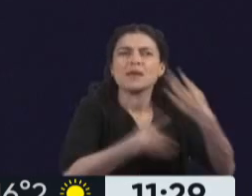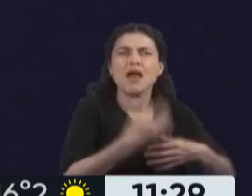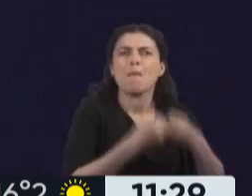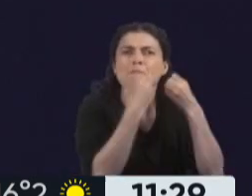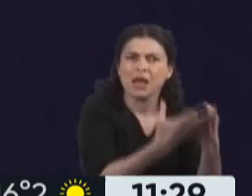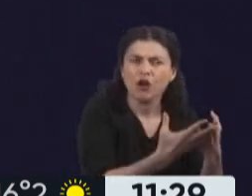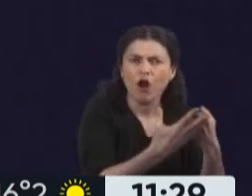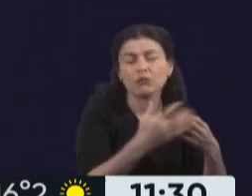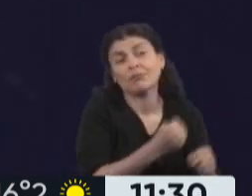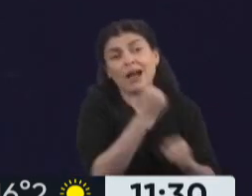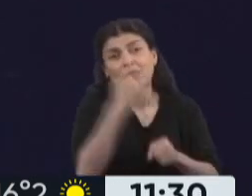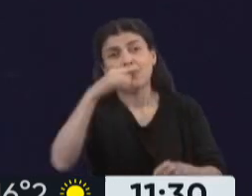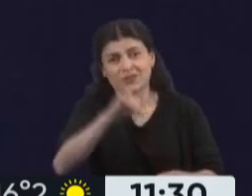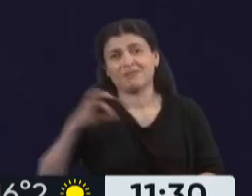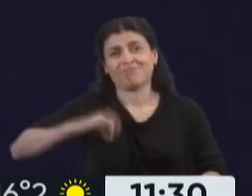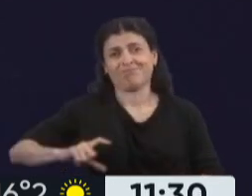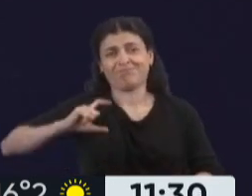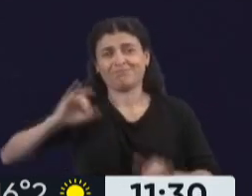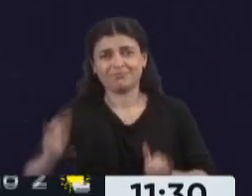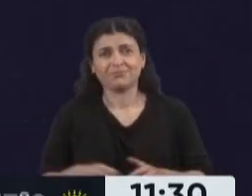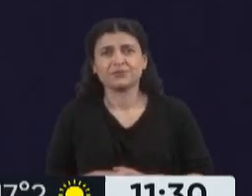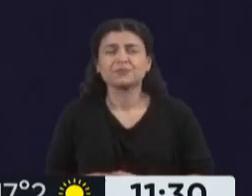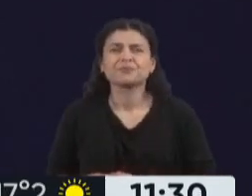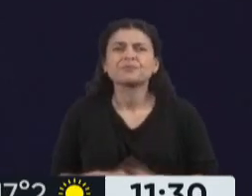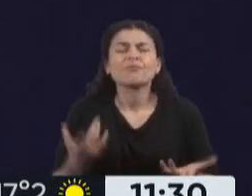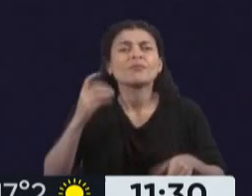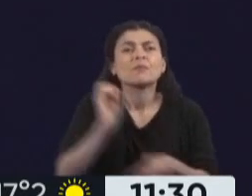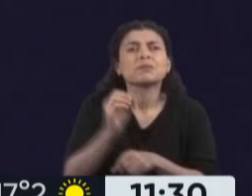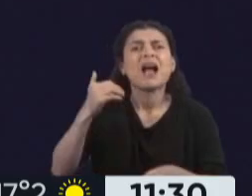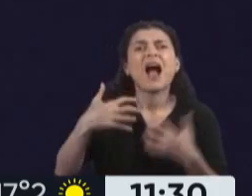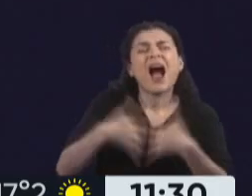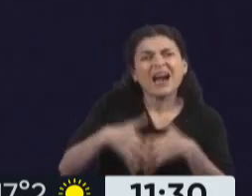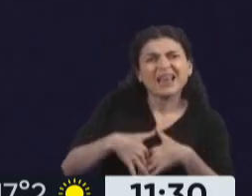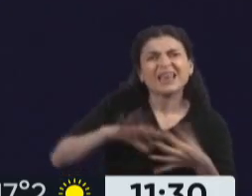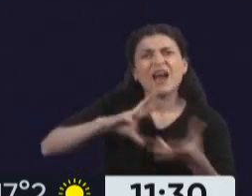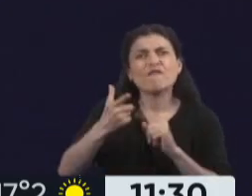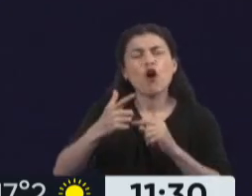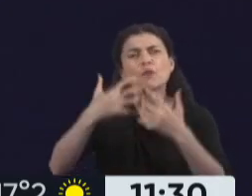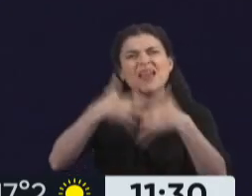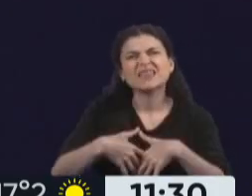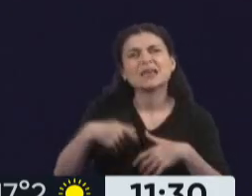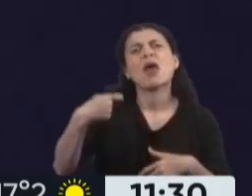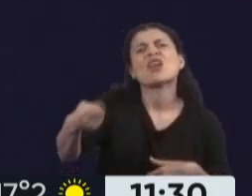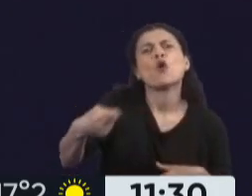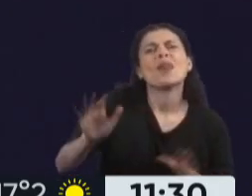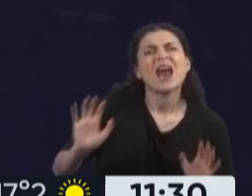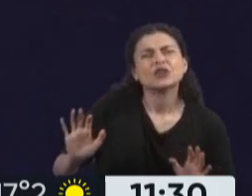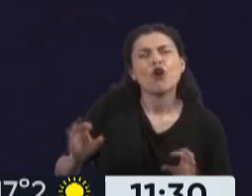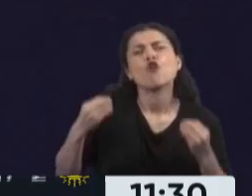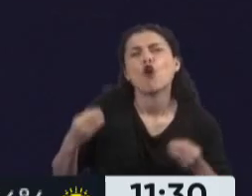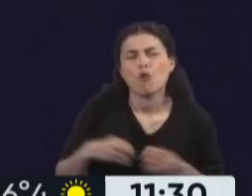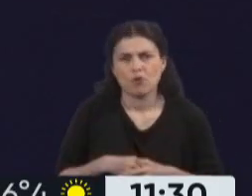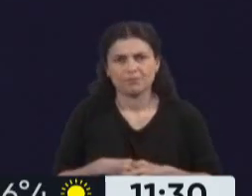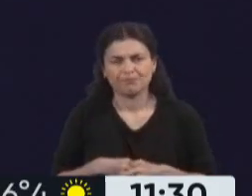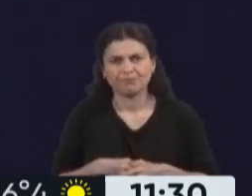lo recuerda, en la Argentina tenemos un sistema de reparto que se basa